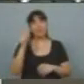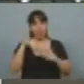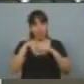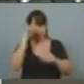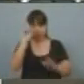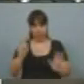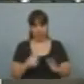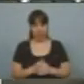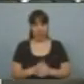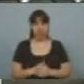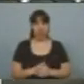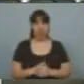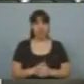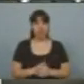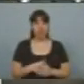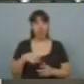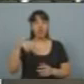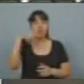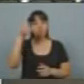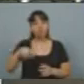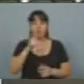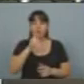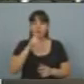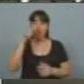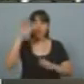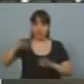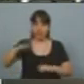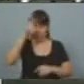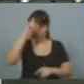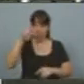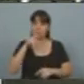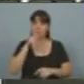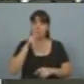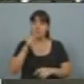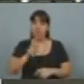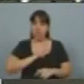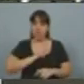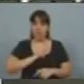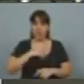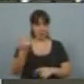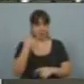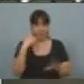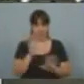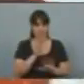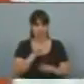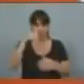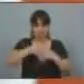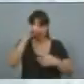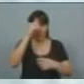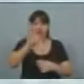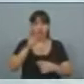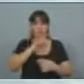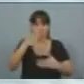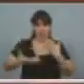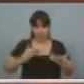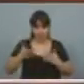Santiago Esposato que desde Los Arcos están diciendo que no hay ninguna persona quemada. Esto es un